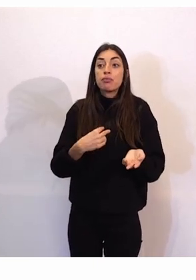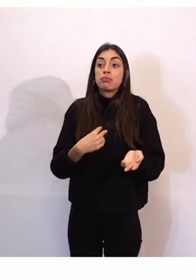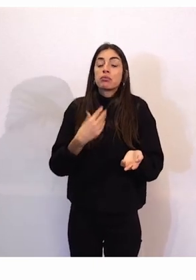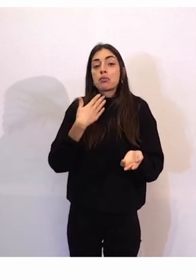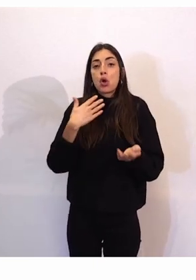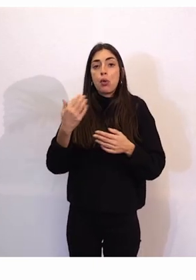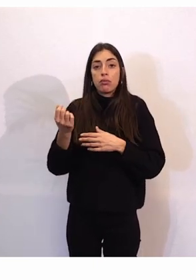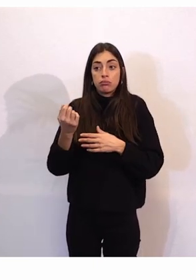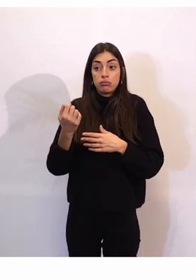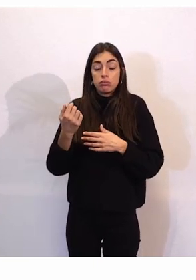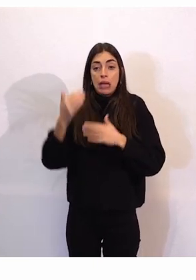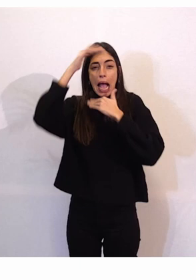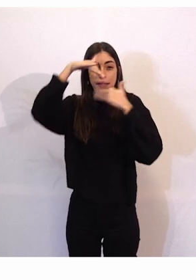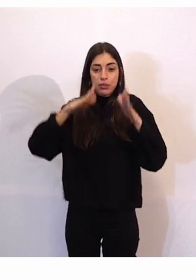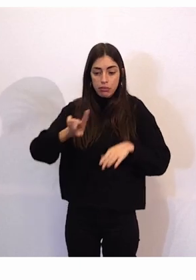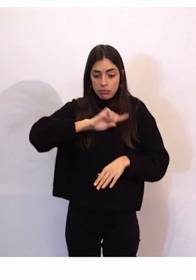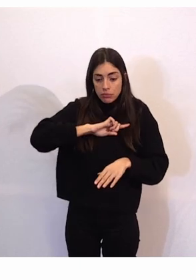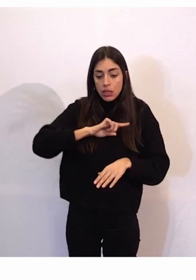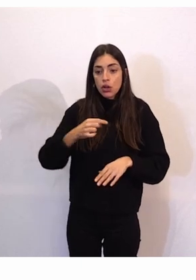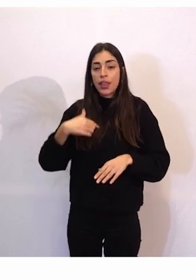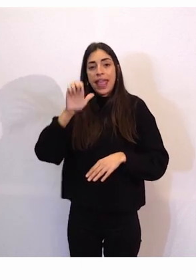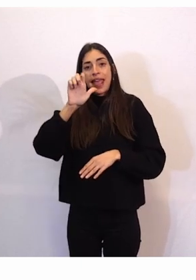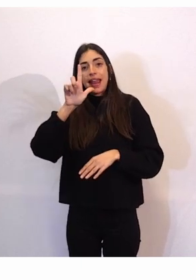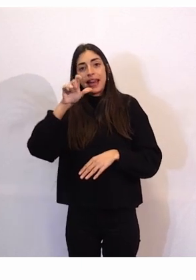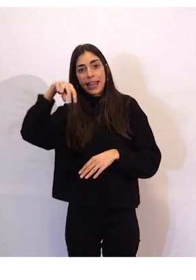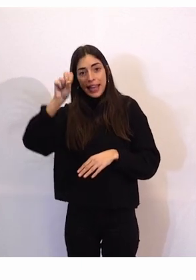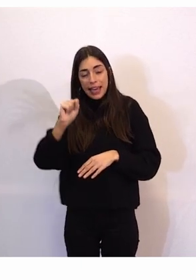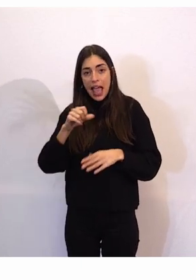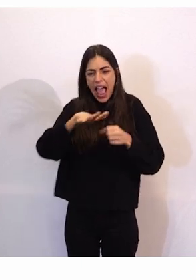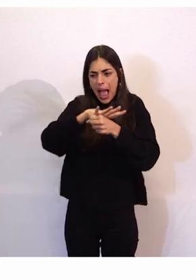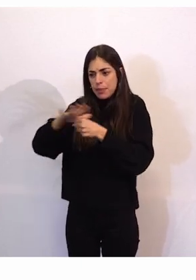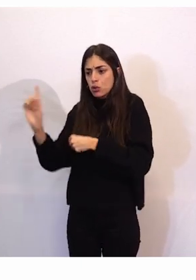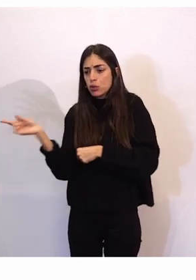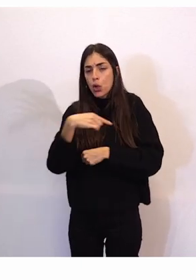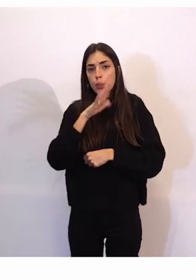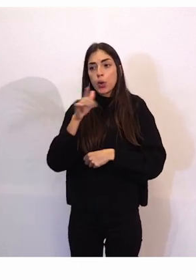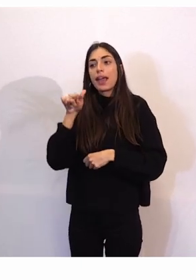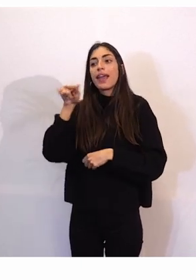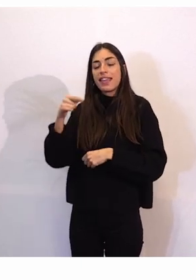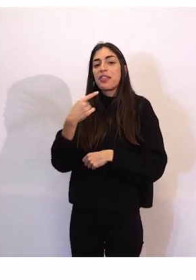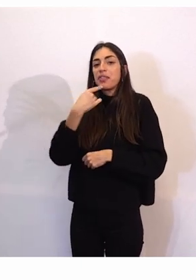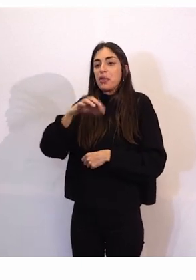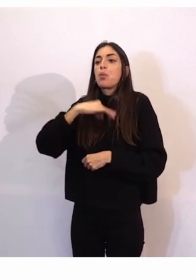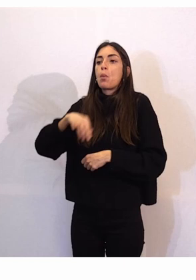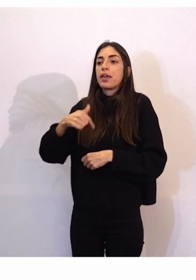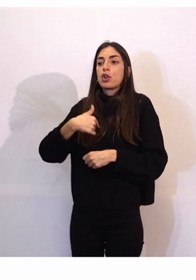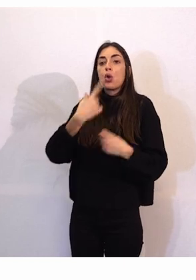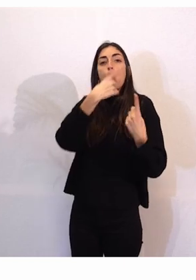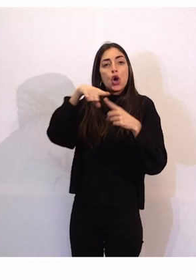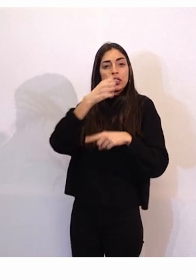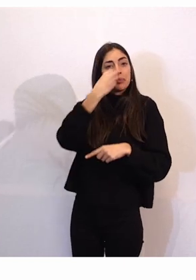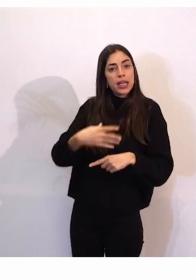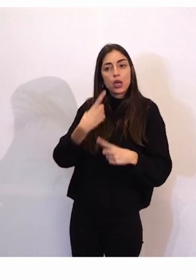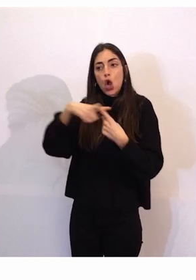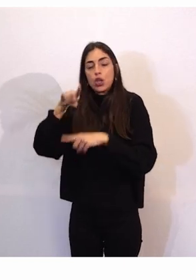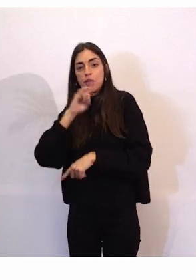la voz de Elena en todos los ámbitos, porque ella puede decir lo que considera que está bien y lo que no. Antes,